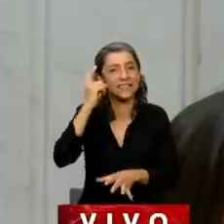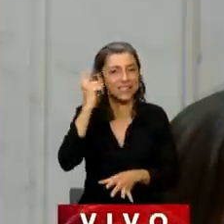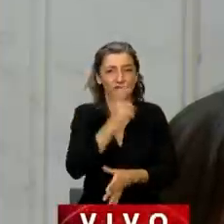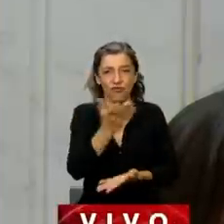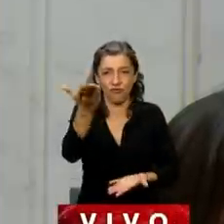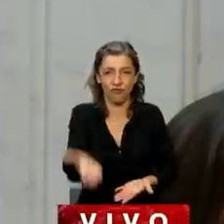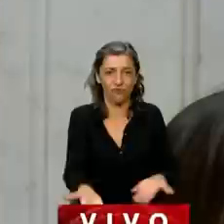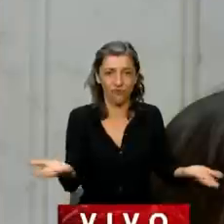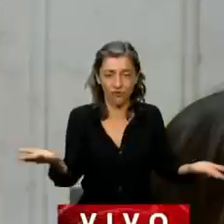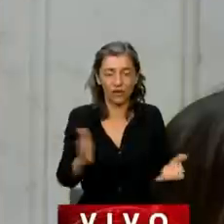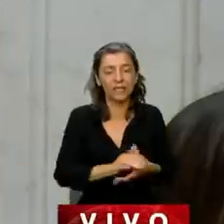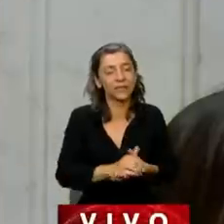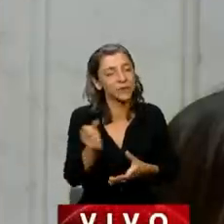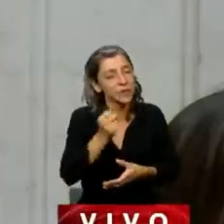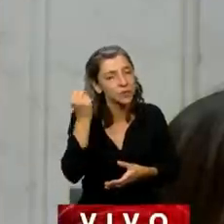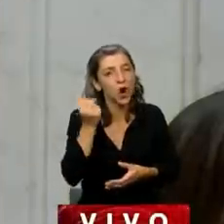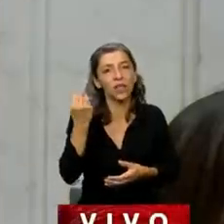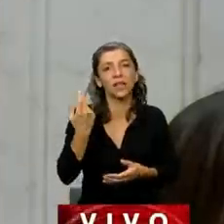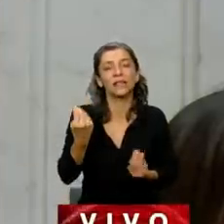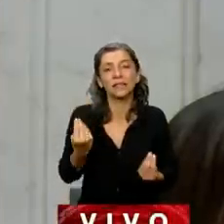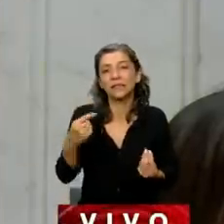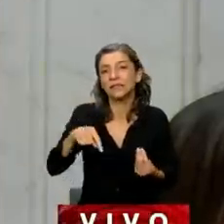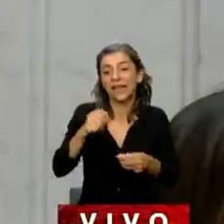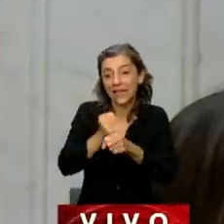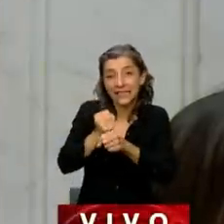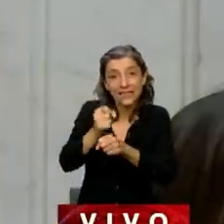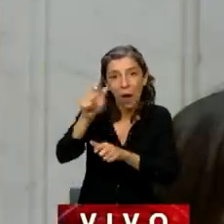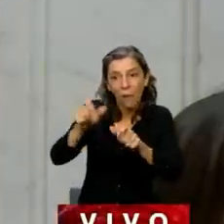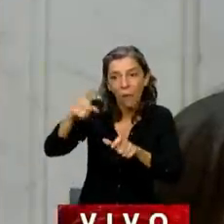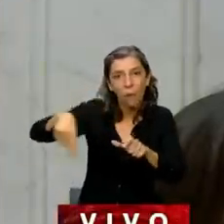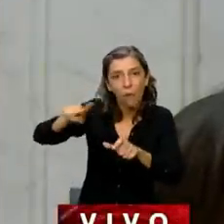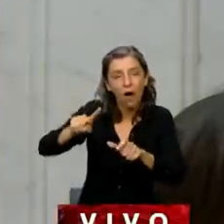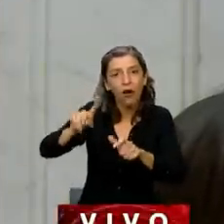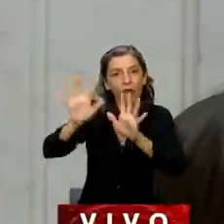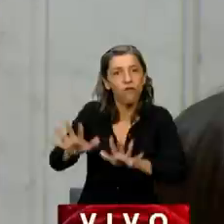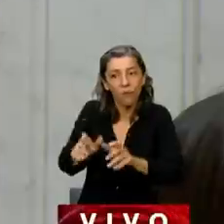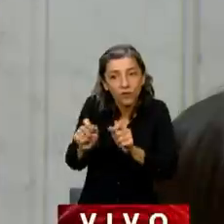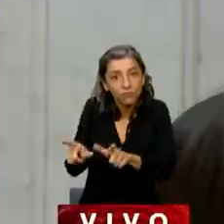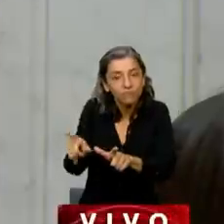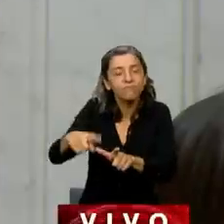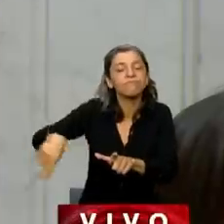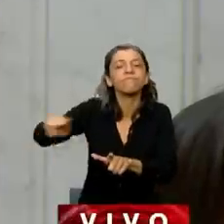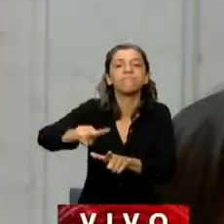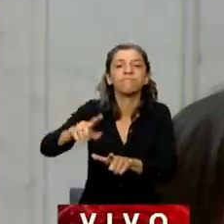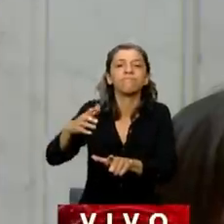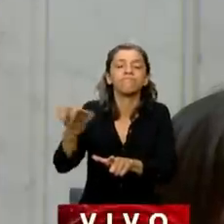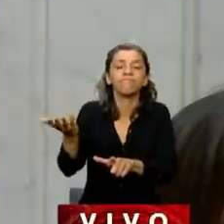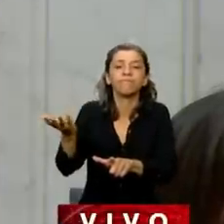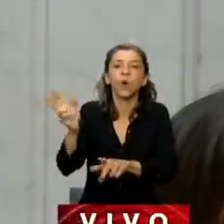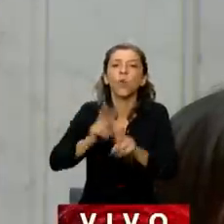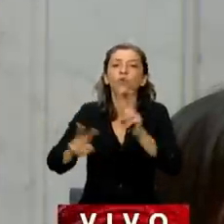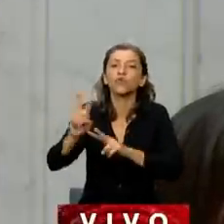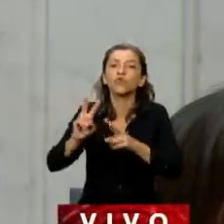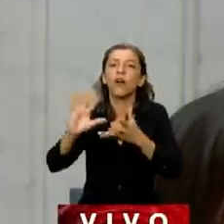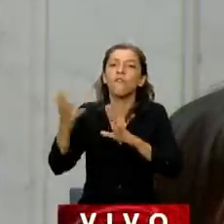este trabajo es poder llevar a la práctica en esta formación también la injusticia que tienen